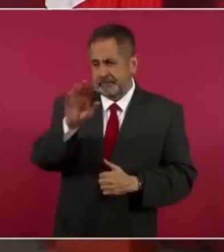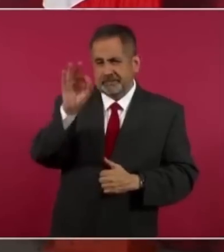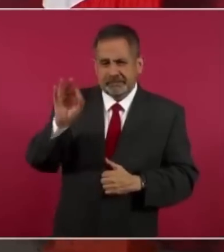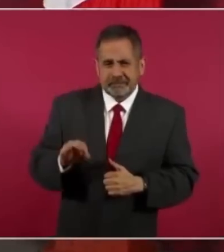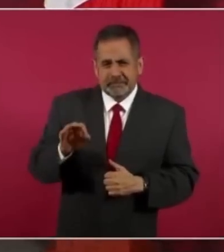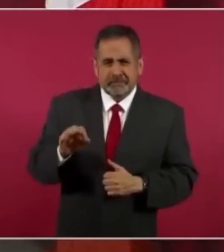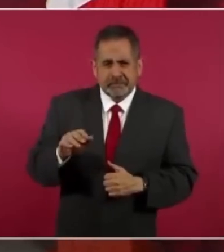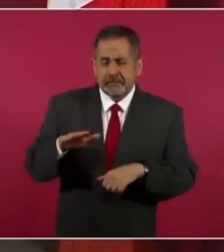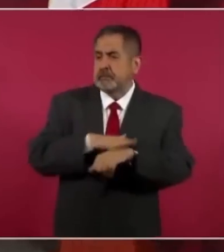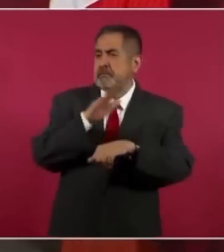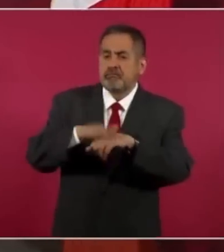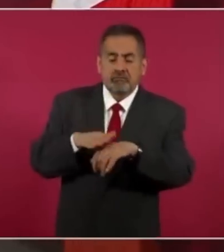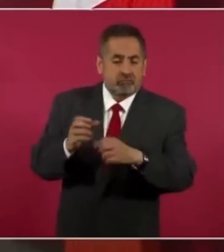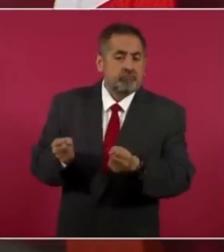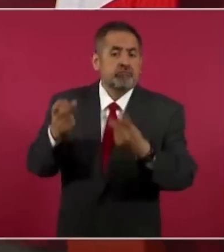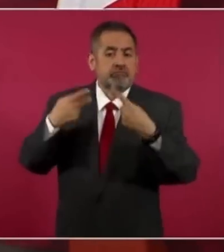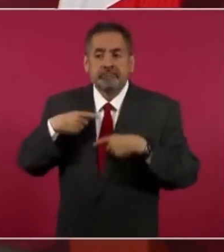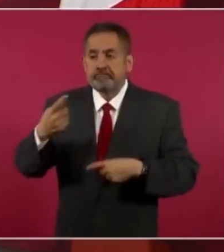70% de aprobación